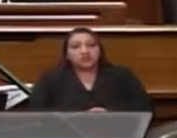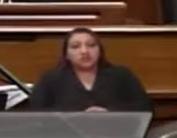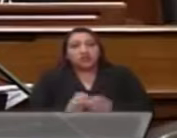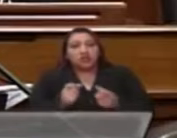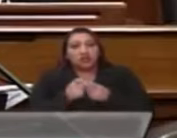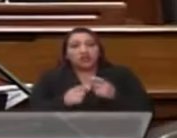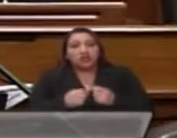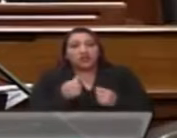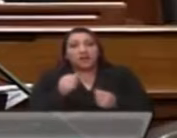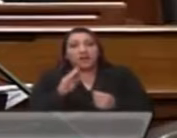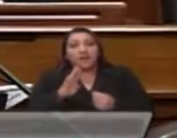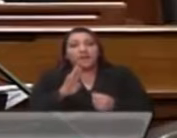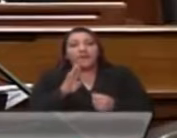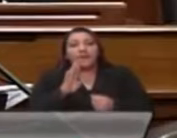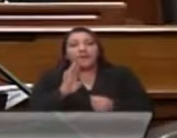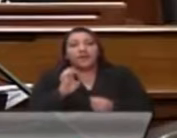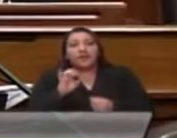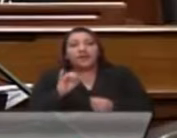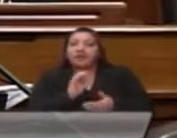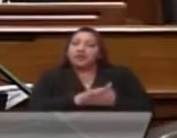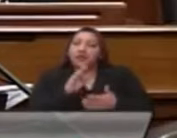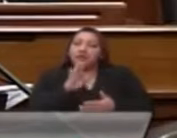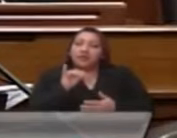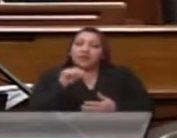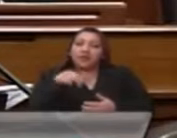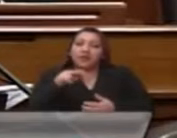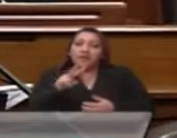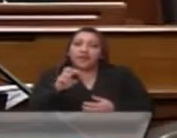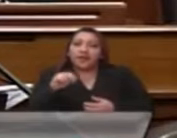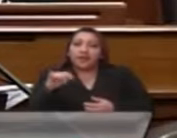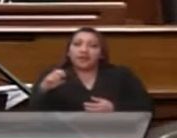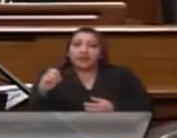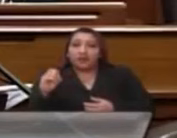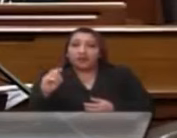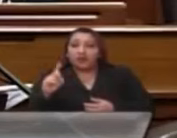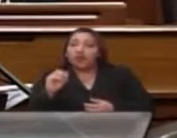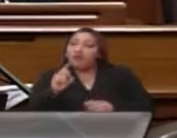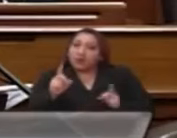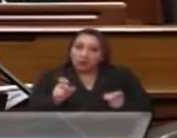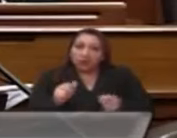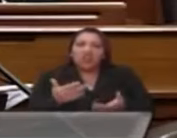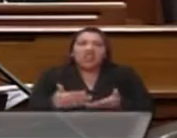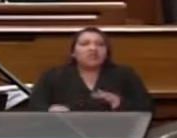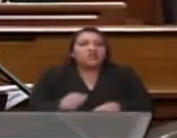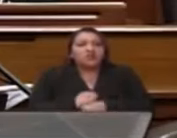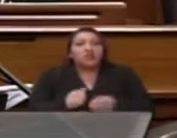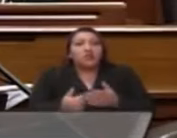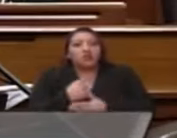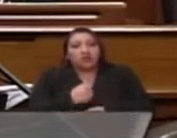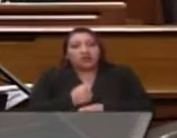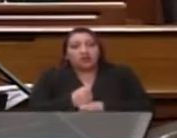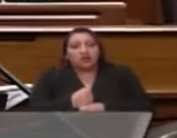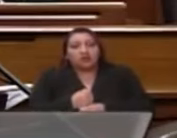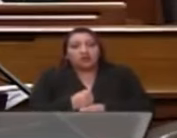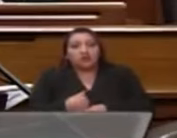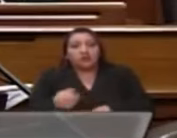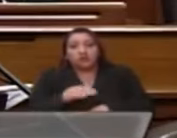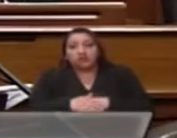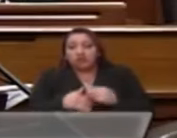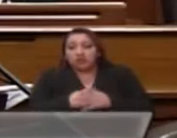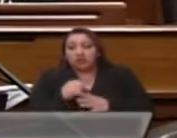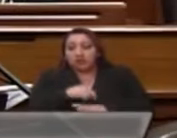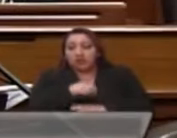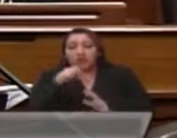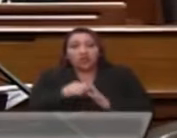el congresista Bienvenido Ramírez preguntó sobre las medidas y acciones que va a tomar esta nueva gestión con relación